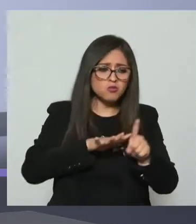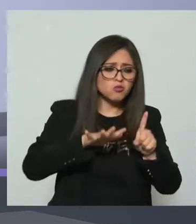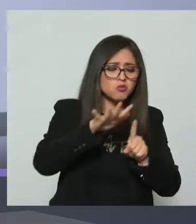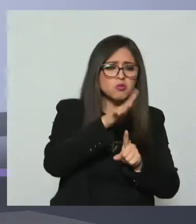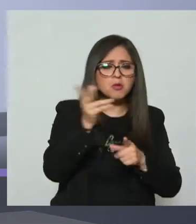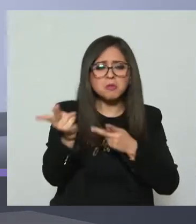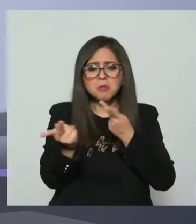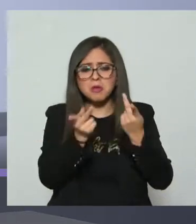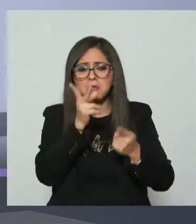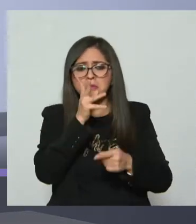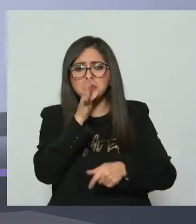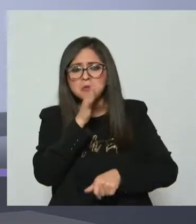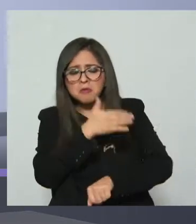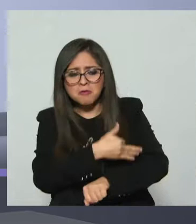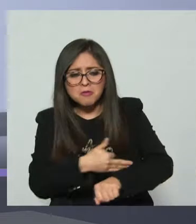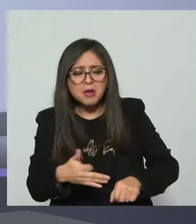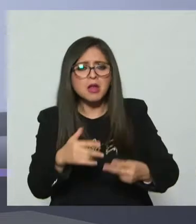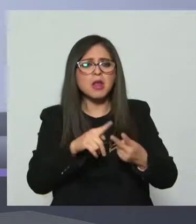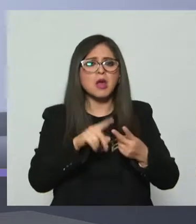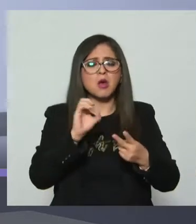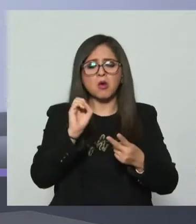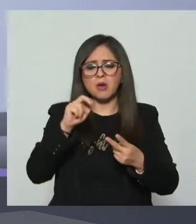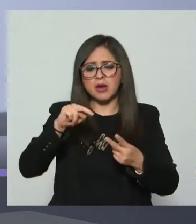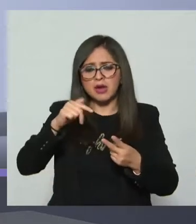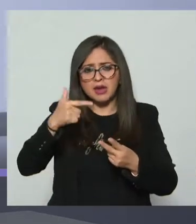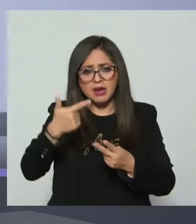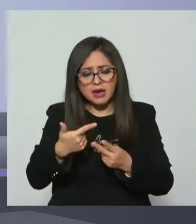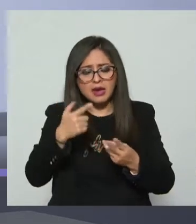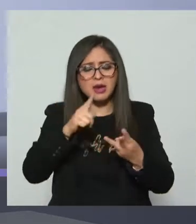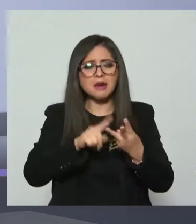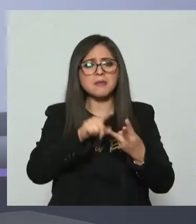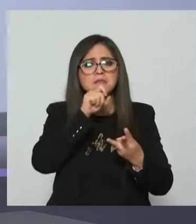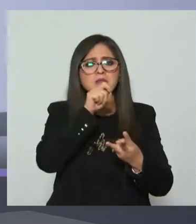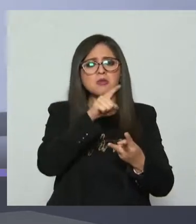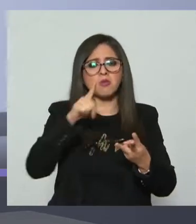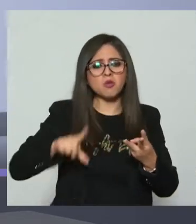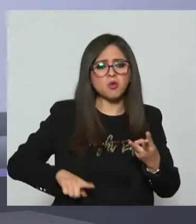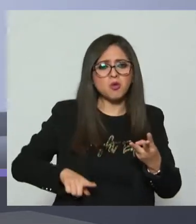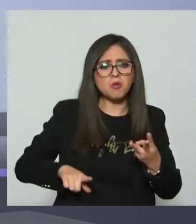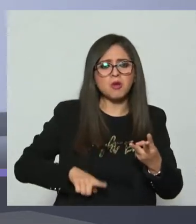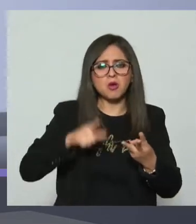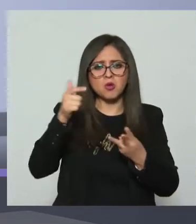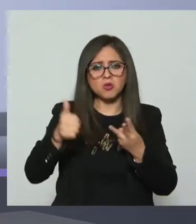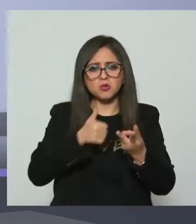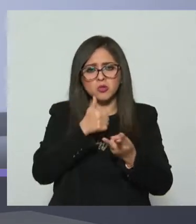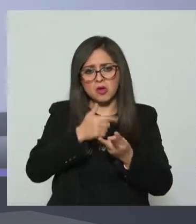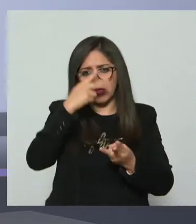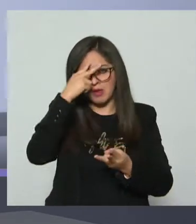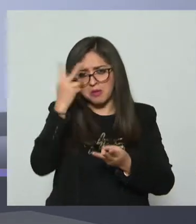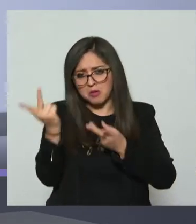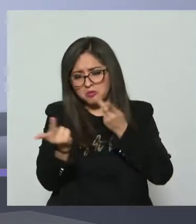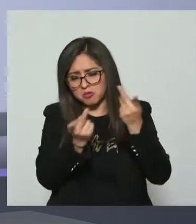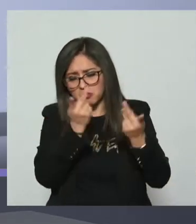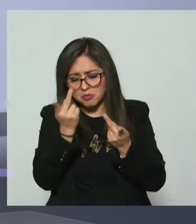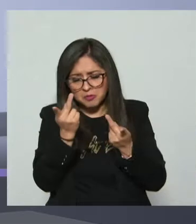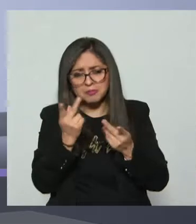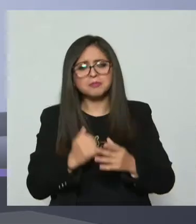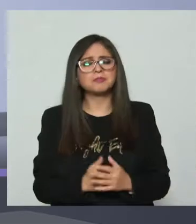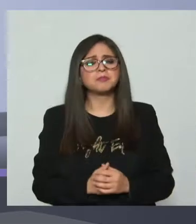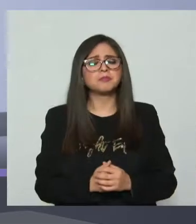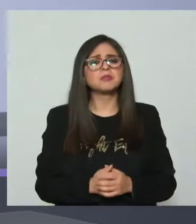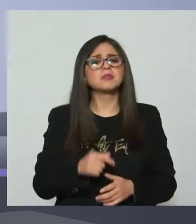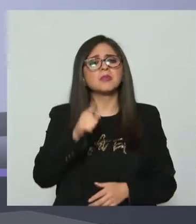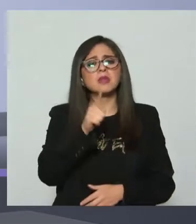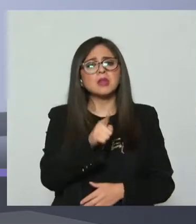de familia, con organizaciones de la sociedad civil, con el propio gobierno de la ciudad. Más allá de comentar de que está atorada la